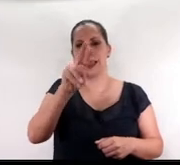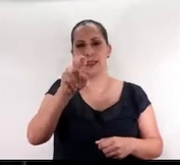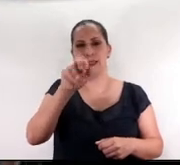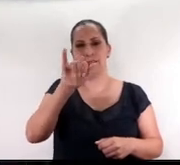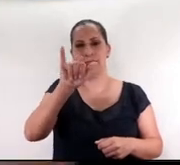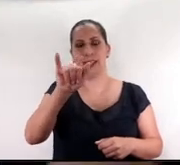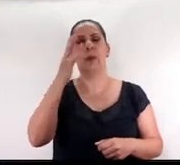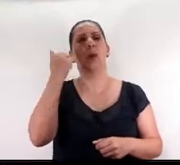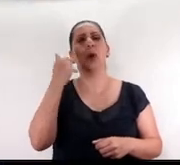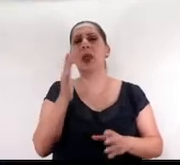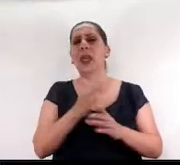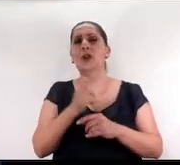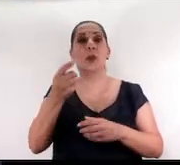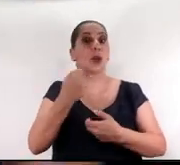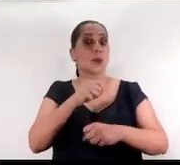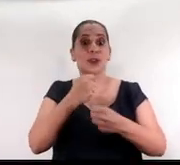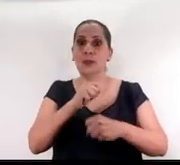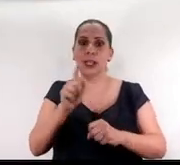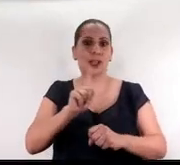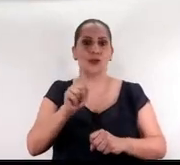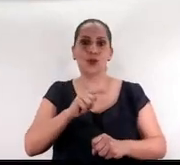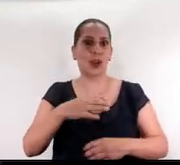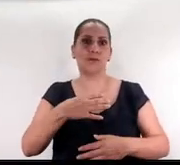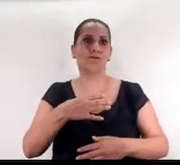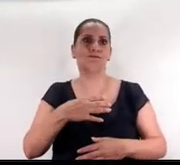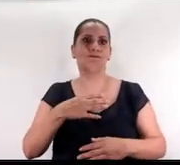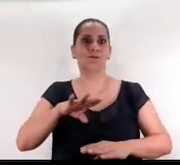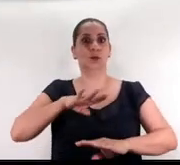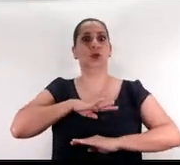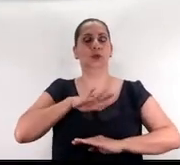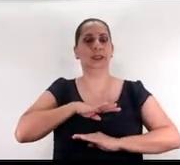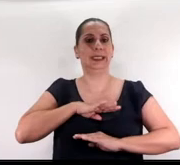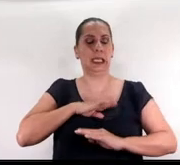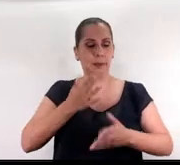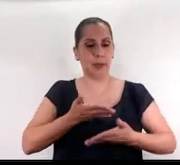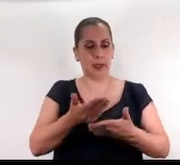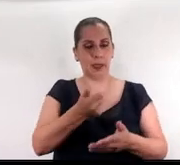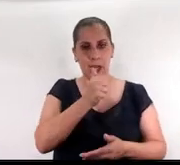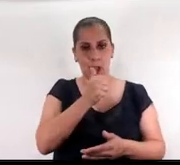abasto, no daban el servicio de agua. Bueno, ahora nos topamos una situación,